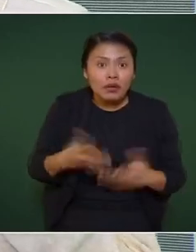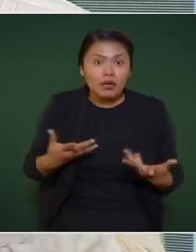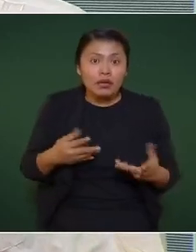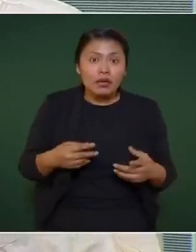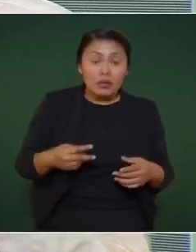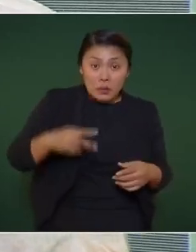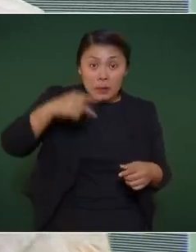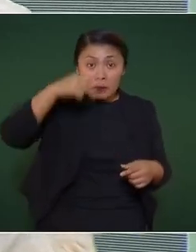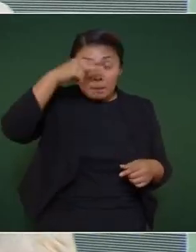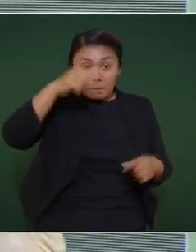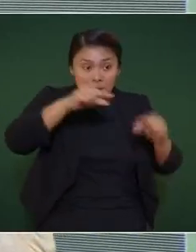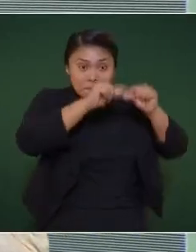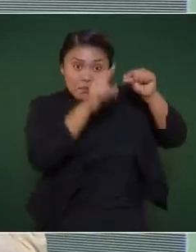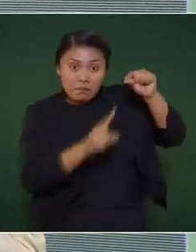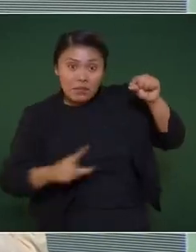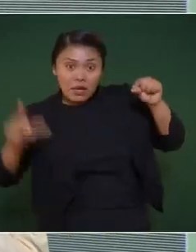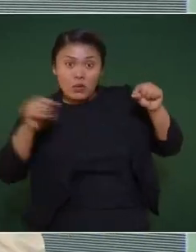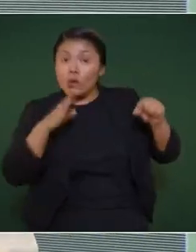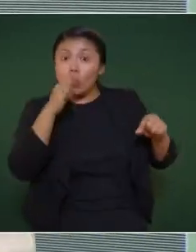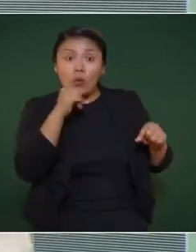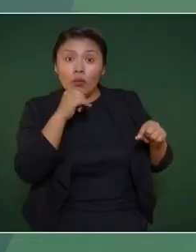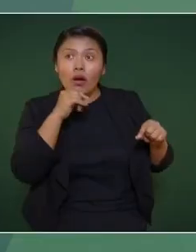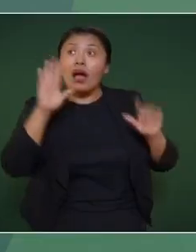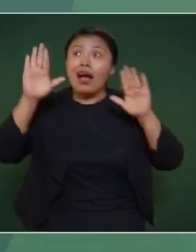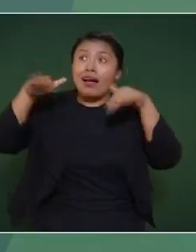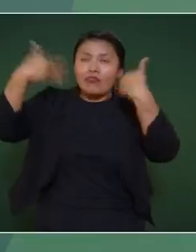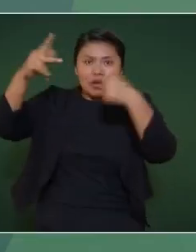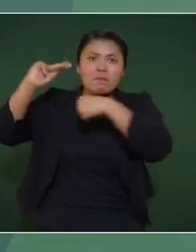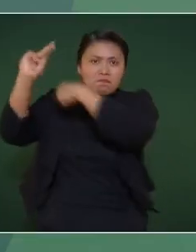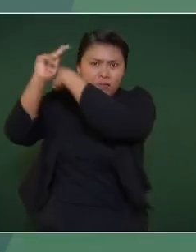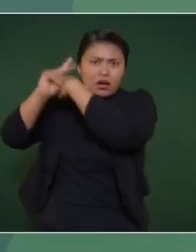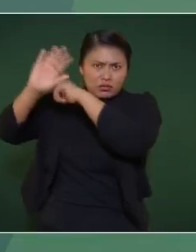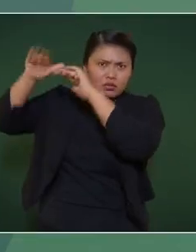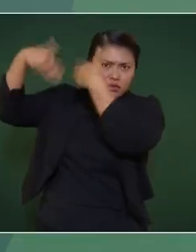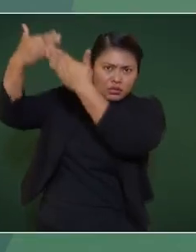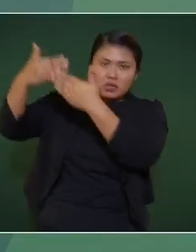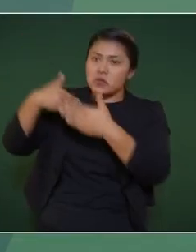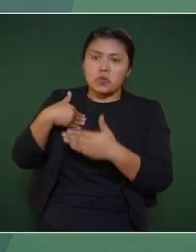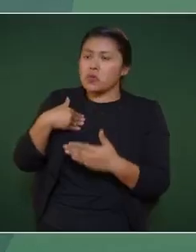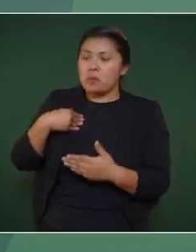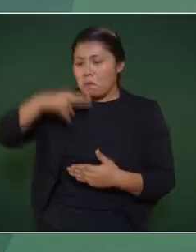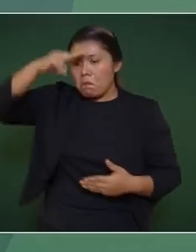podía comprar medicamentos en el extranjero, estaba prohibido.